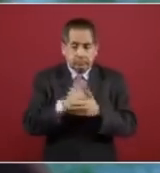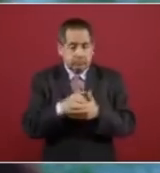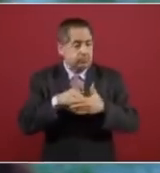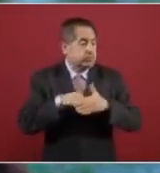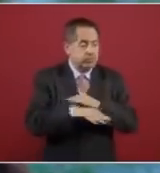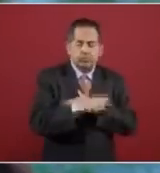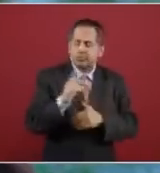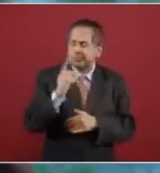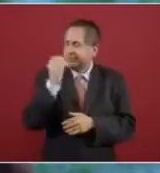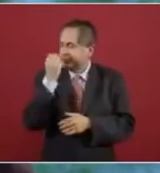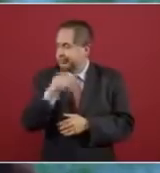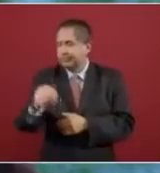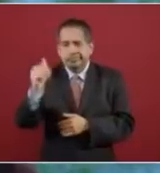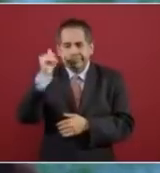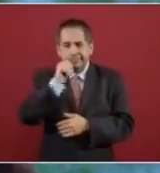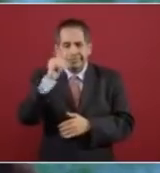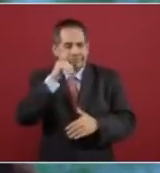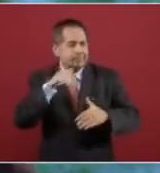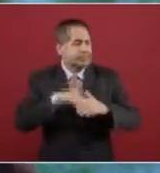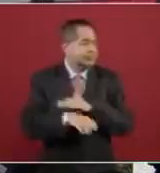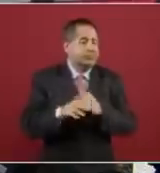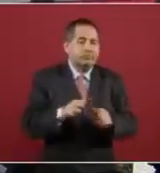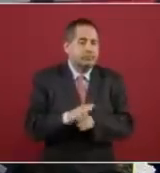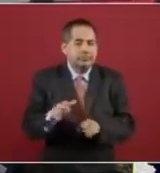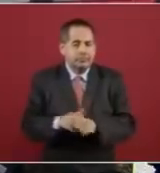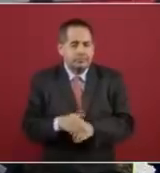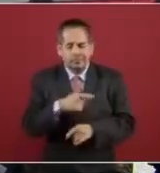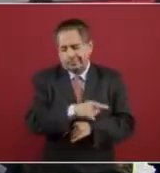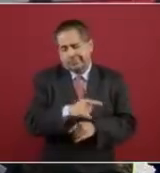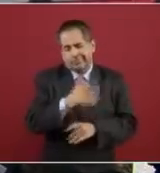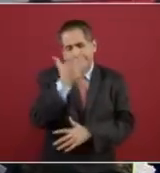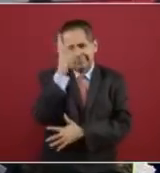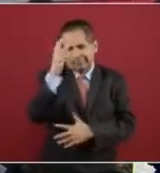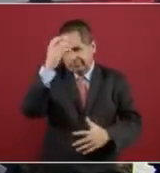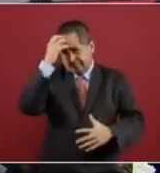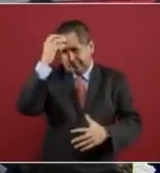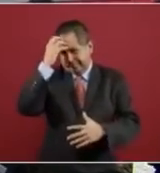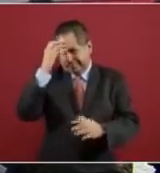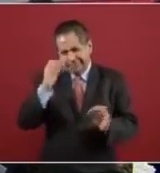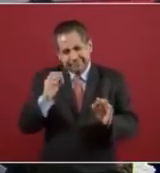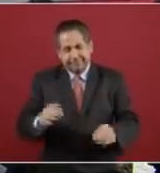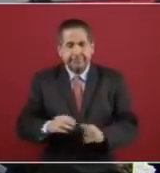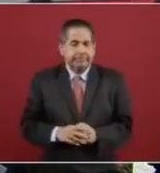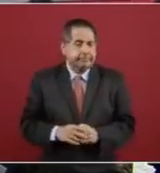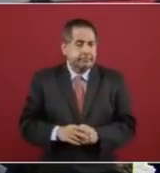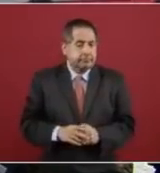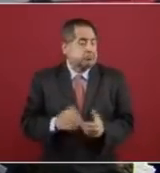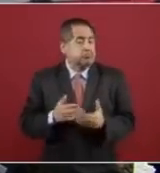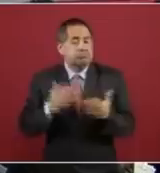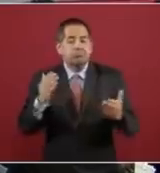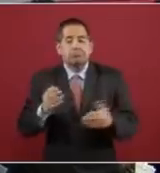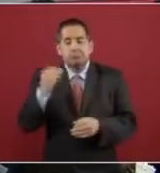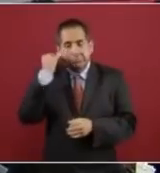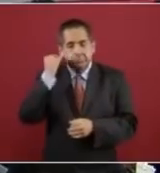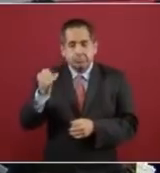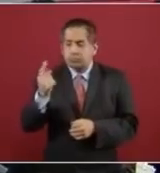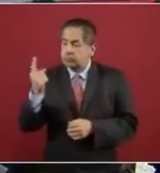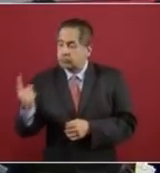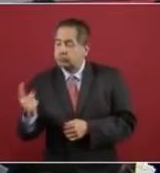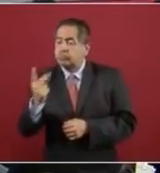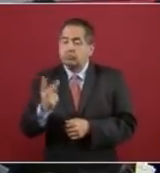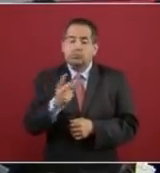de los sitios a donde se acerca pues es precisamente al Bosque de Chapultepec. La idea ahora es que no sean cuatro